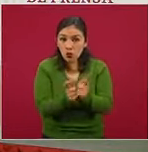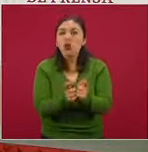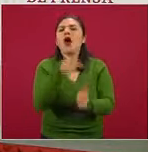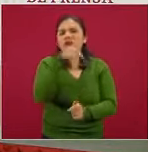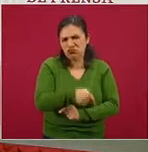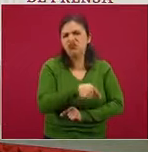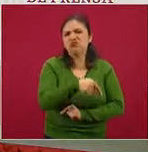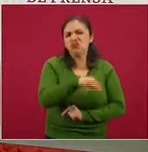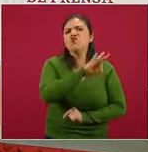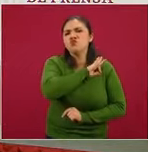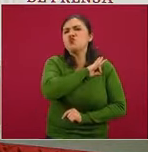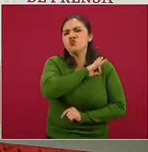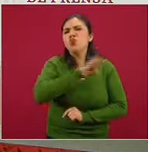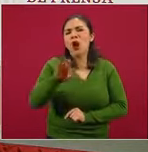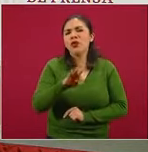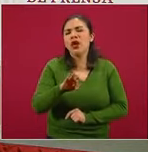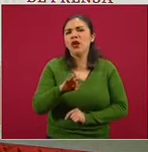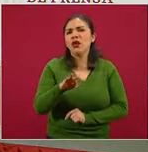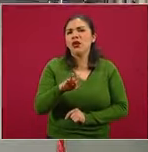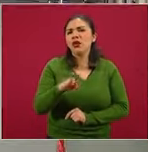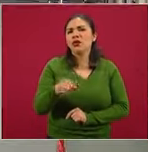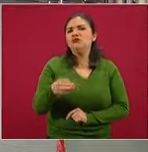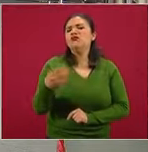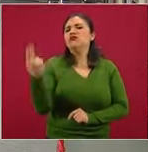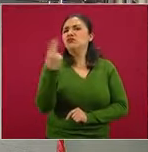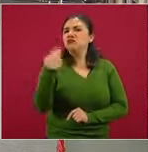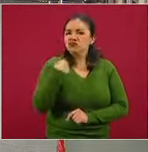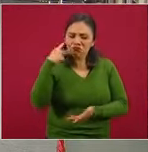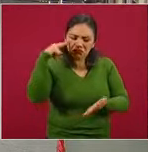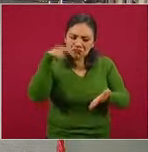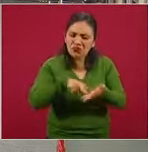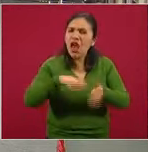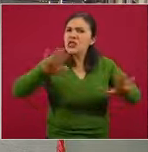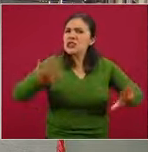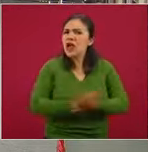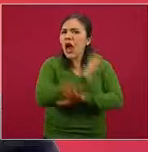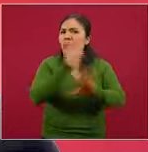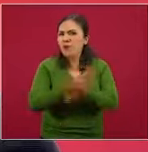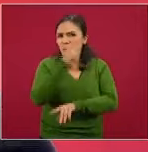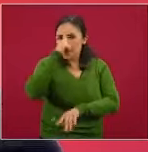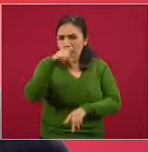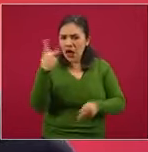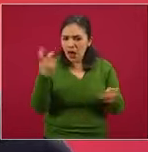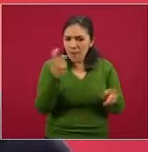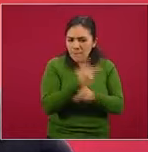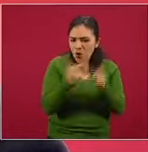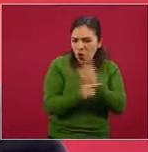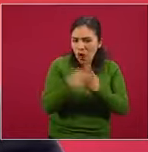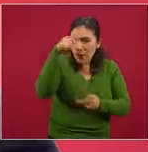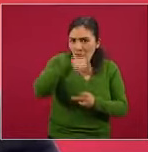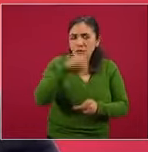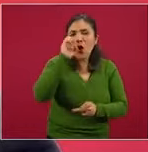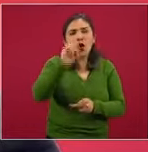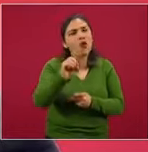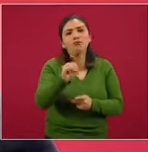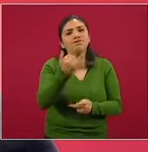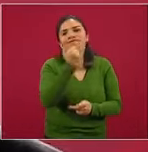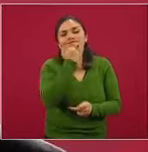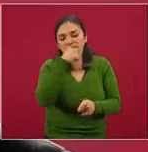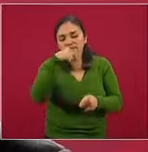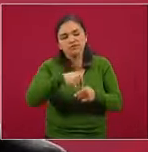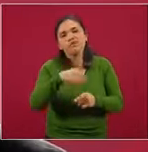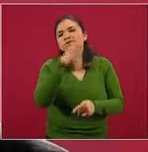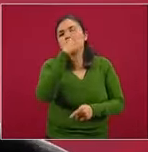la facultad de exigir modificaciones a los protocolos o de rechazar que se realicen los